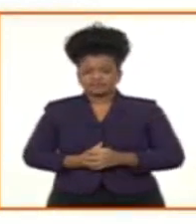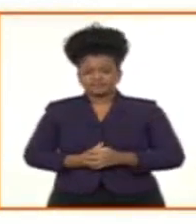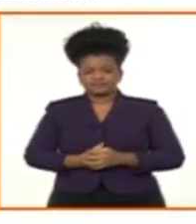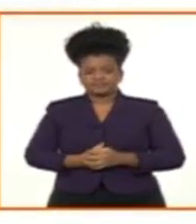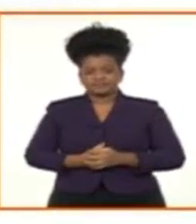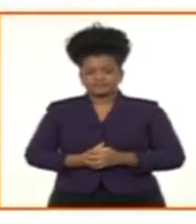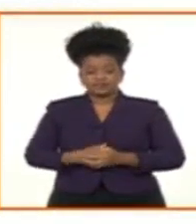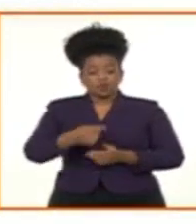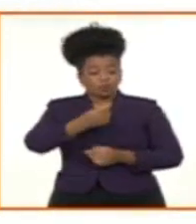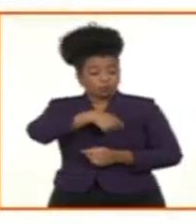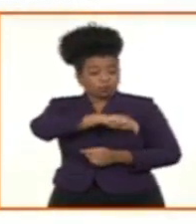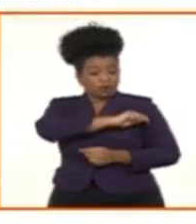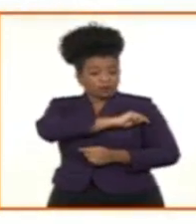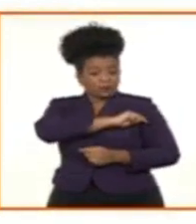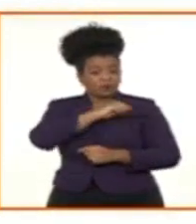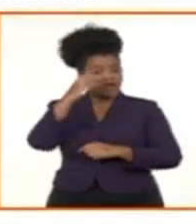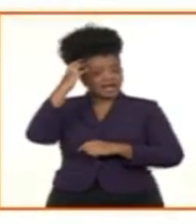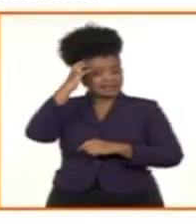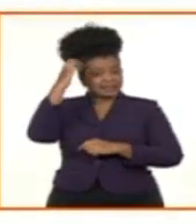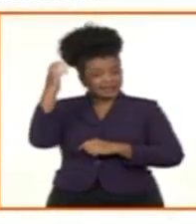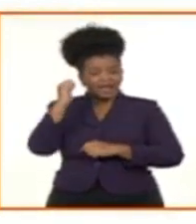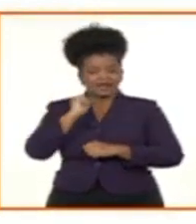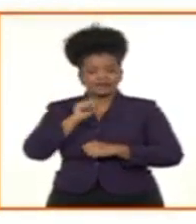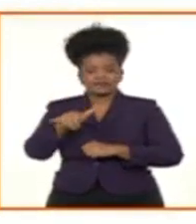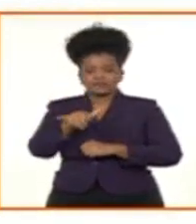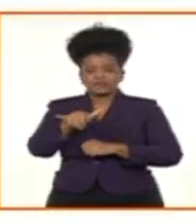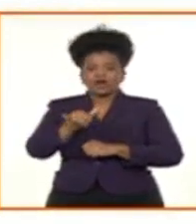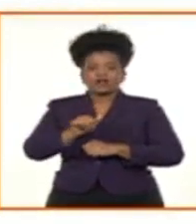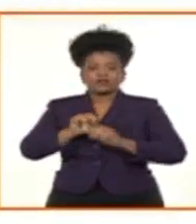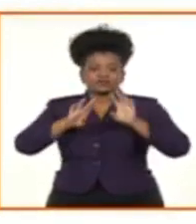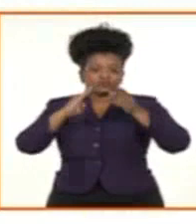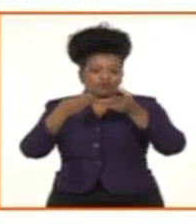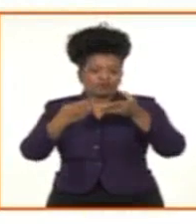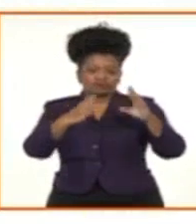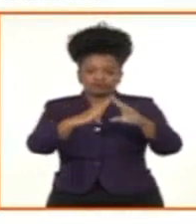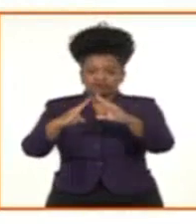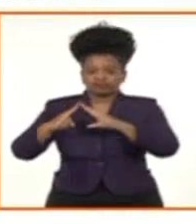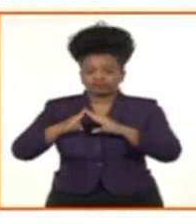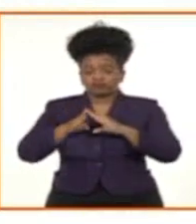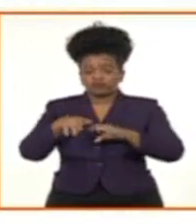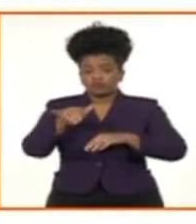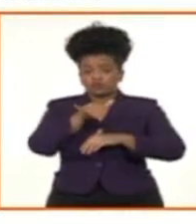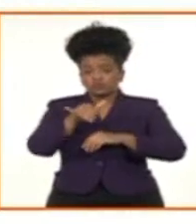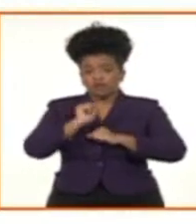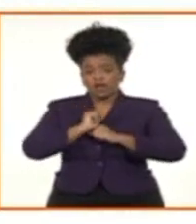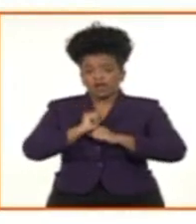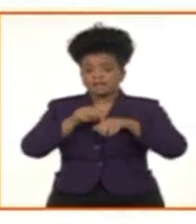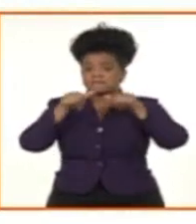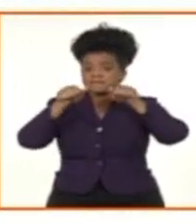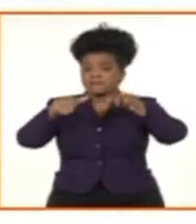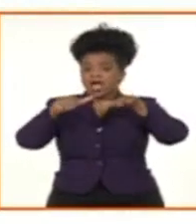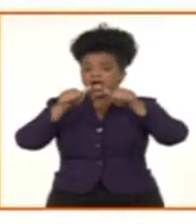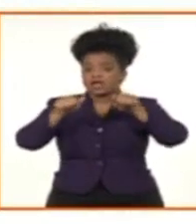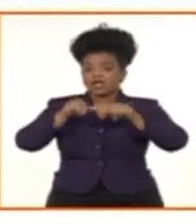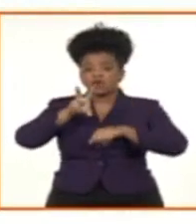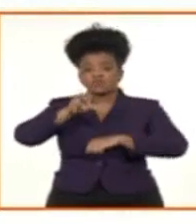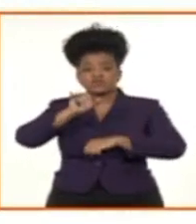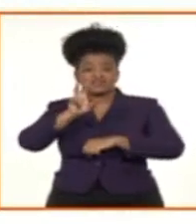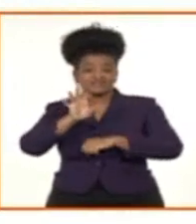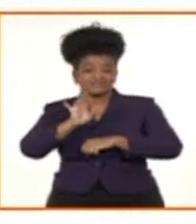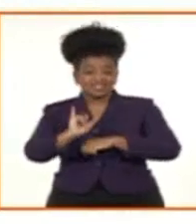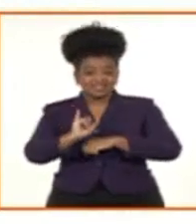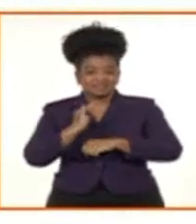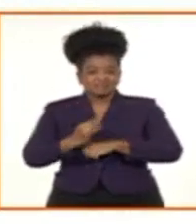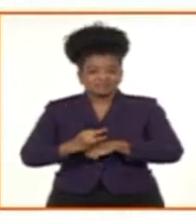estatal al sector residencial emma del consumo sino que también escenarios como los parques wifi que fueron muy demandados durante